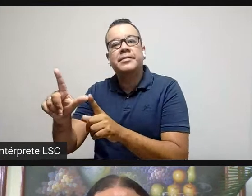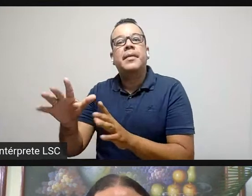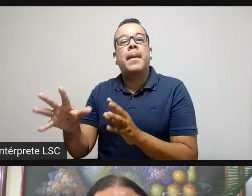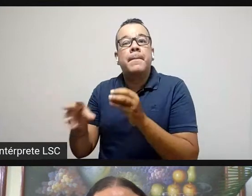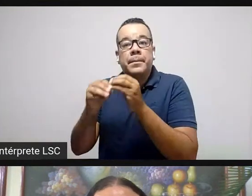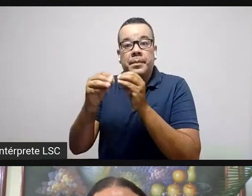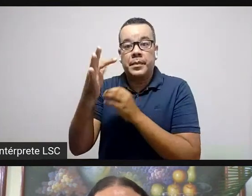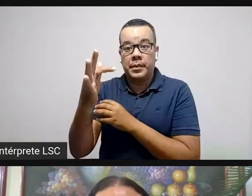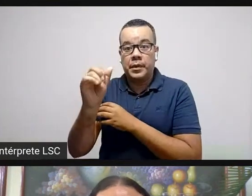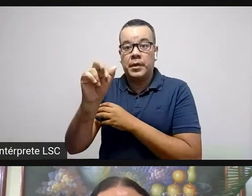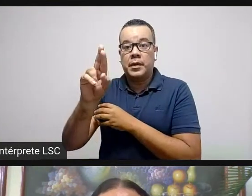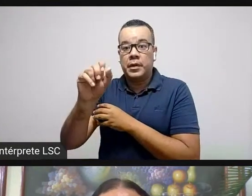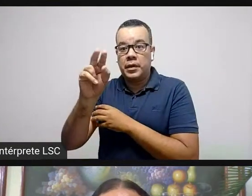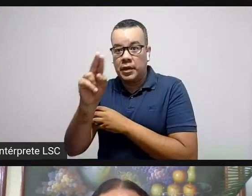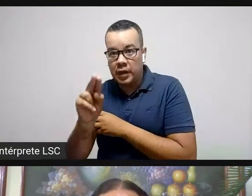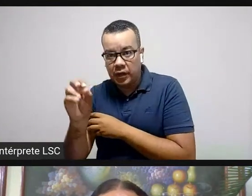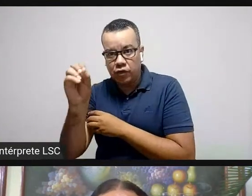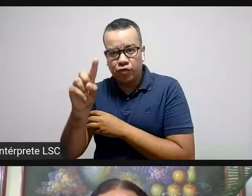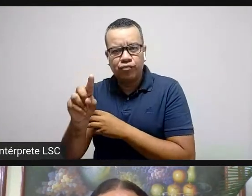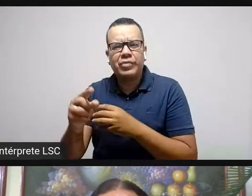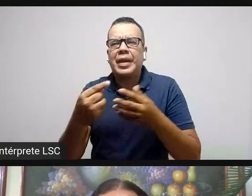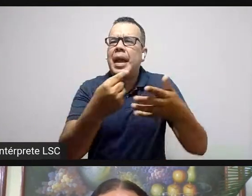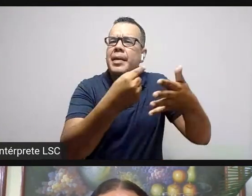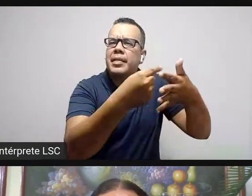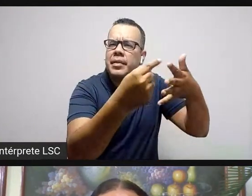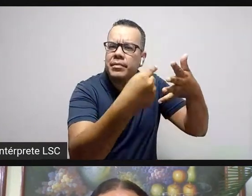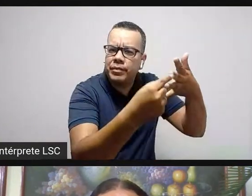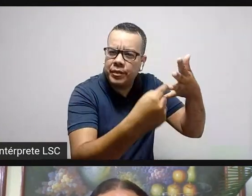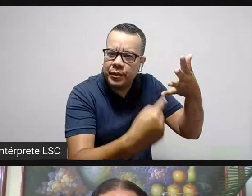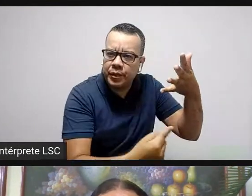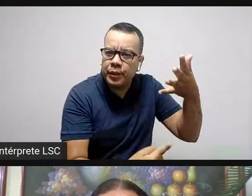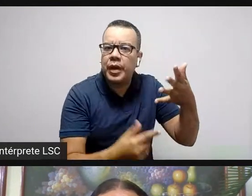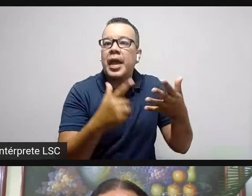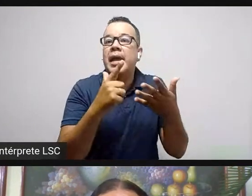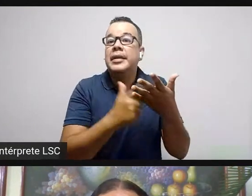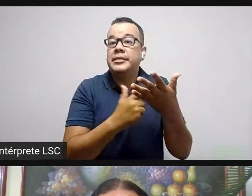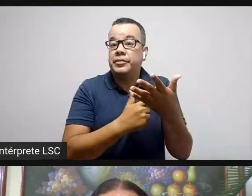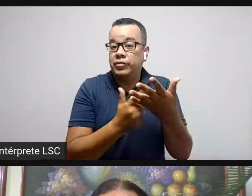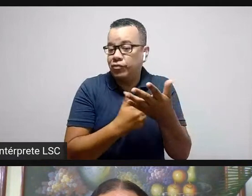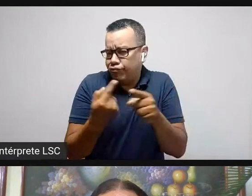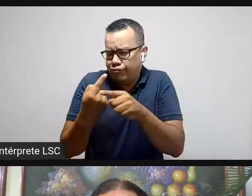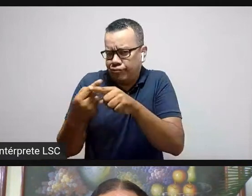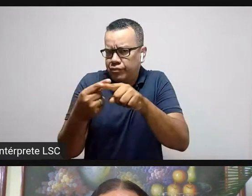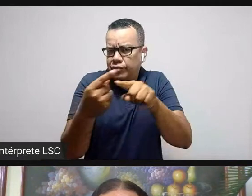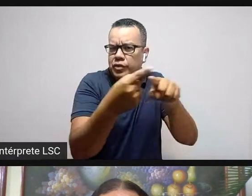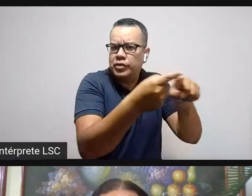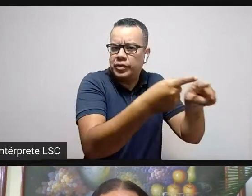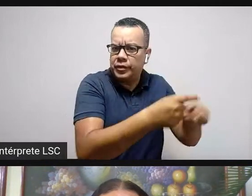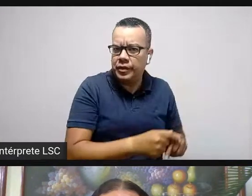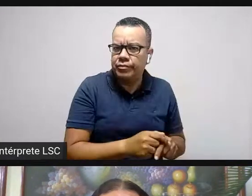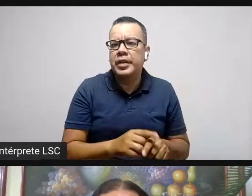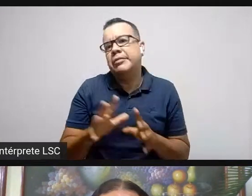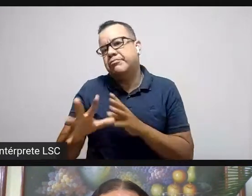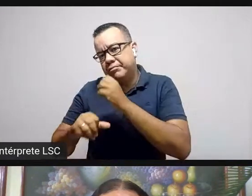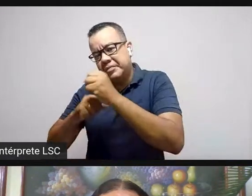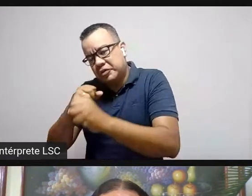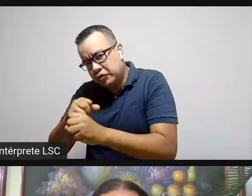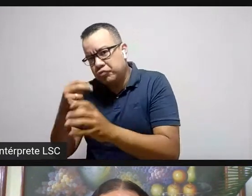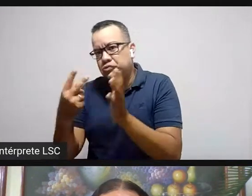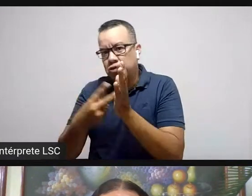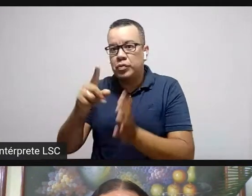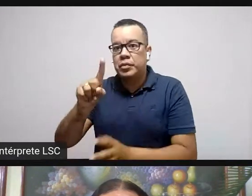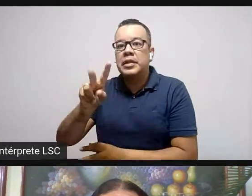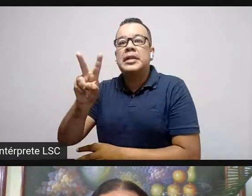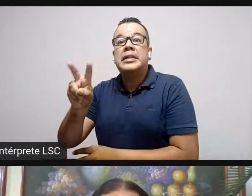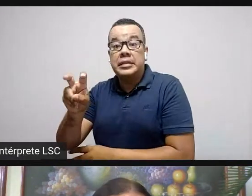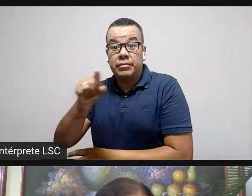libro fanzine Criptopoemas y Poemas Poesía Visual Experimental del 2017. Es creador